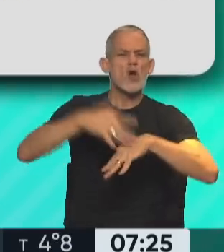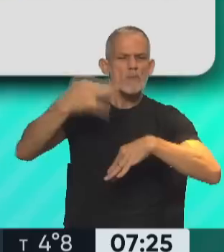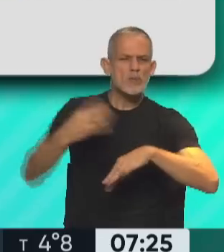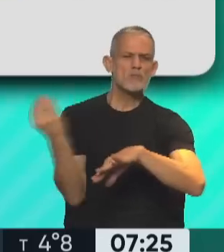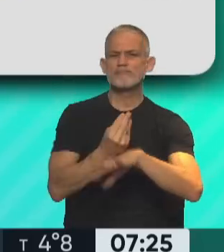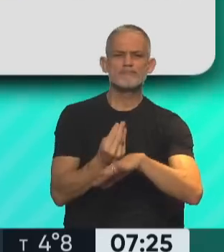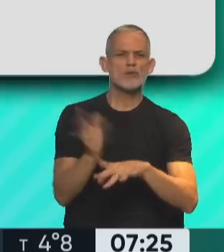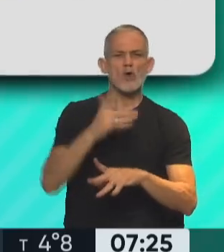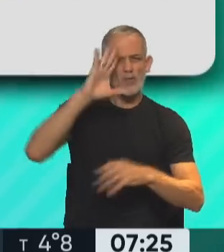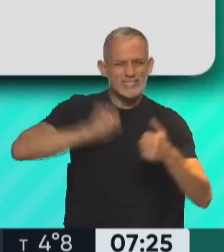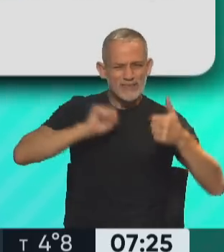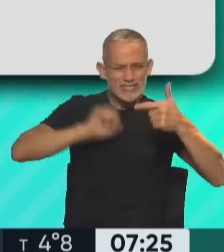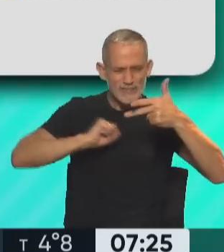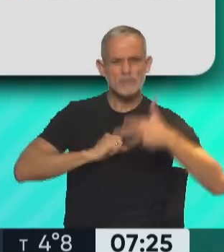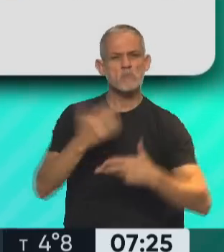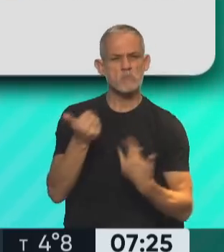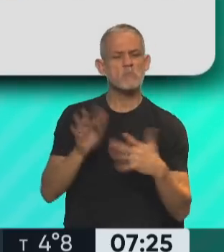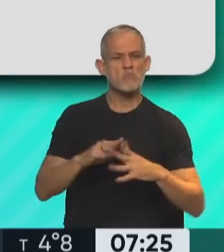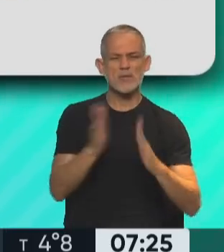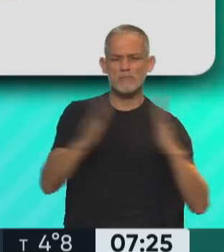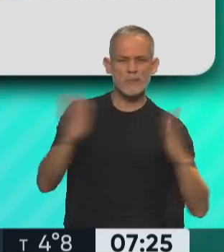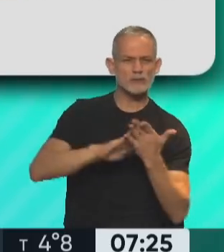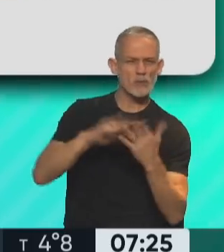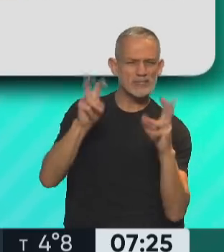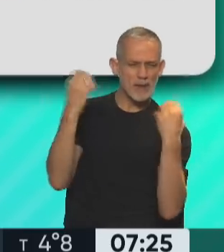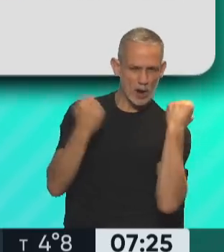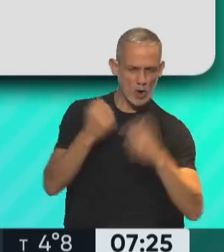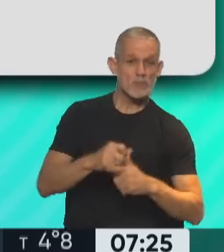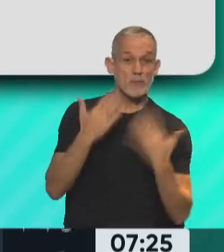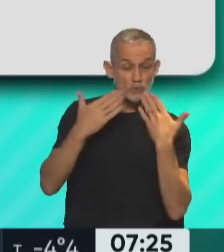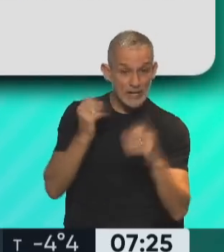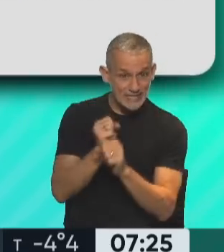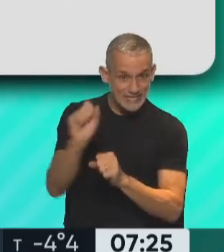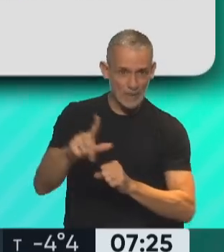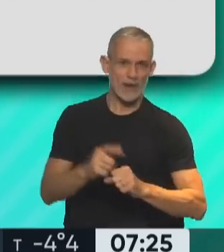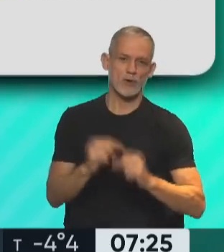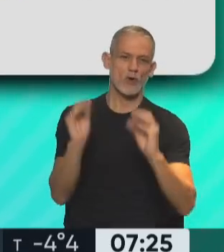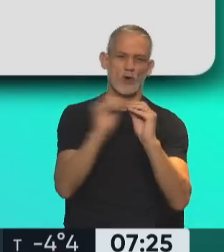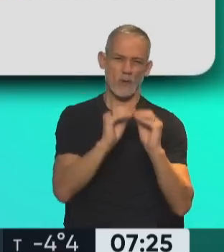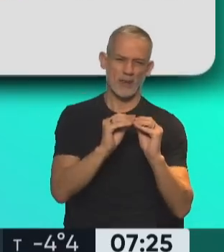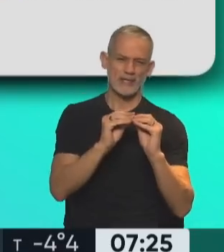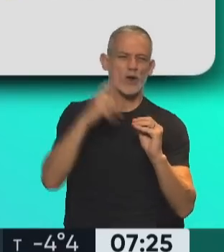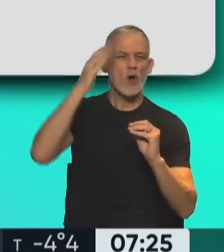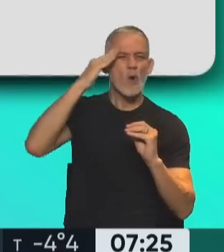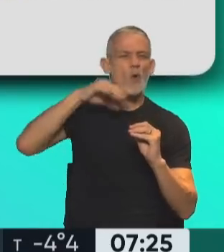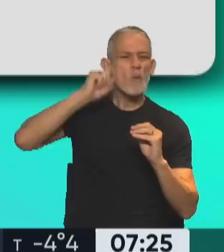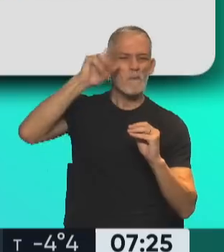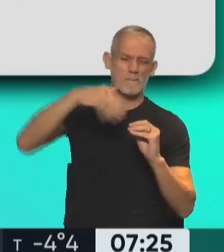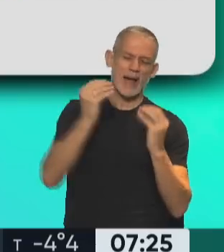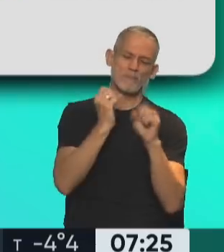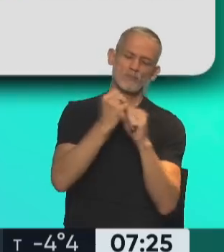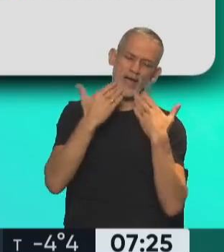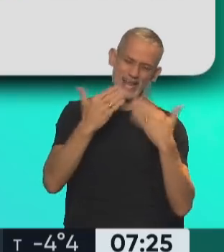asumir todos los desafíos de la gestión económica. Muchas gracias por tu trabajo, compañero Martín Guzmán. Entre todos